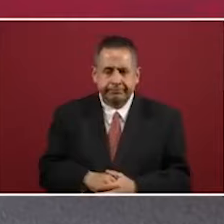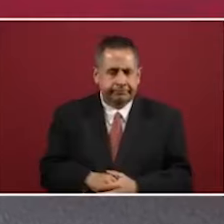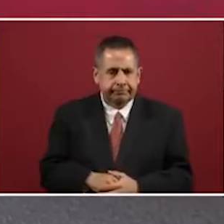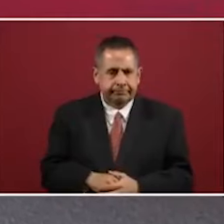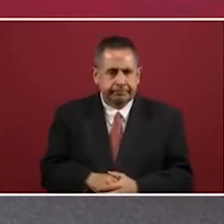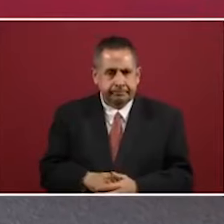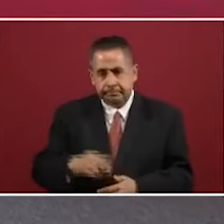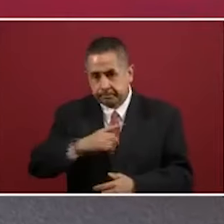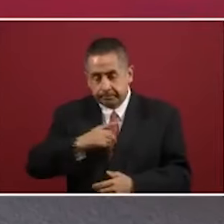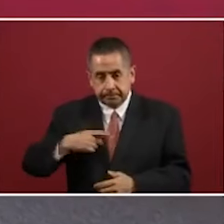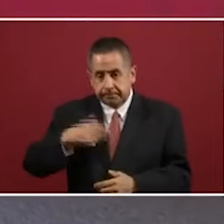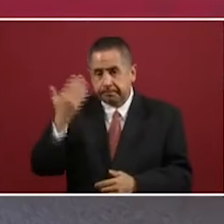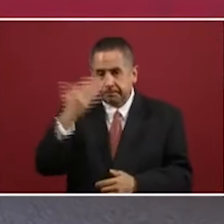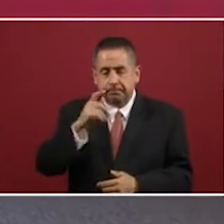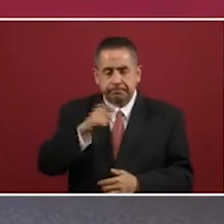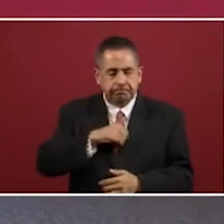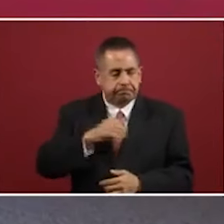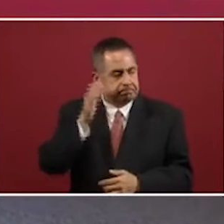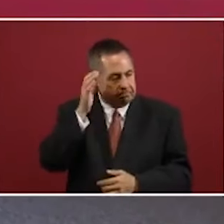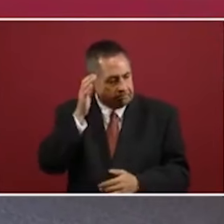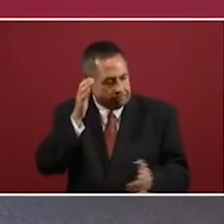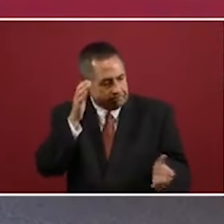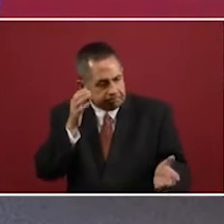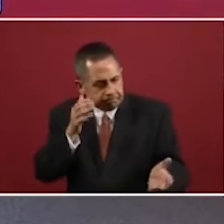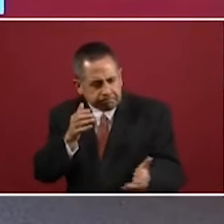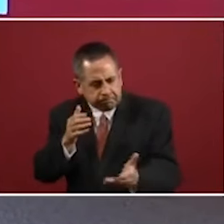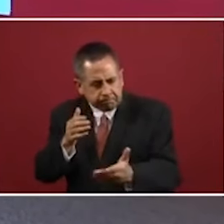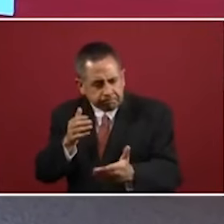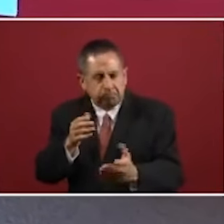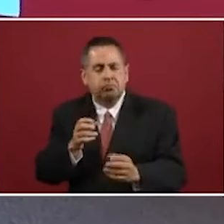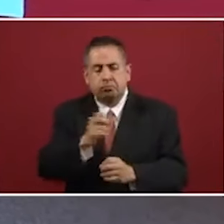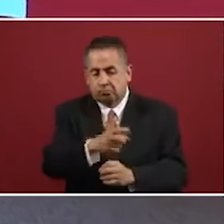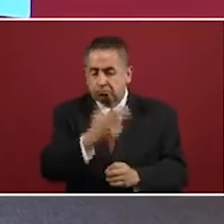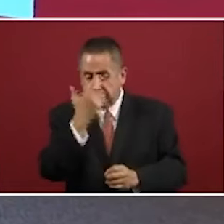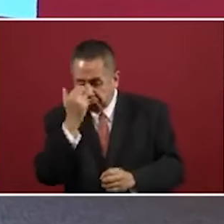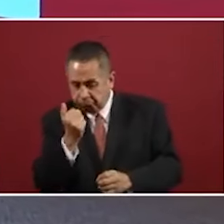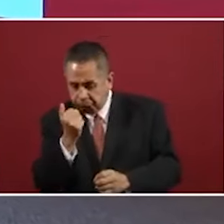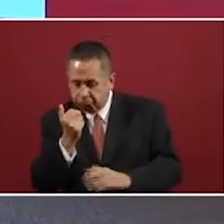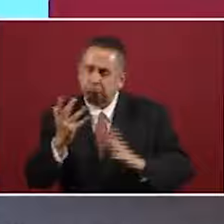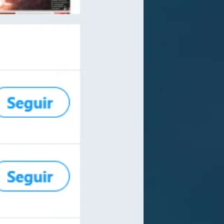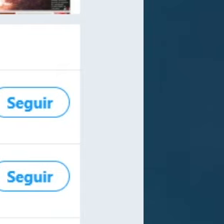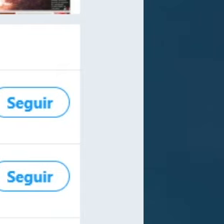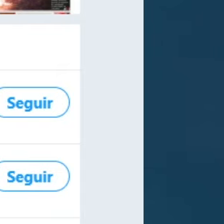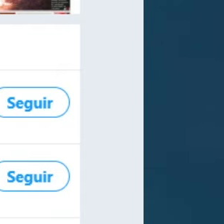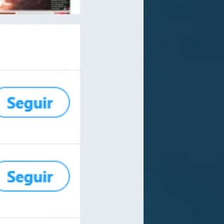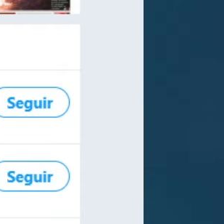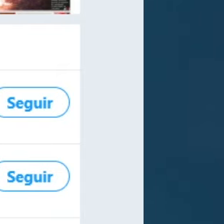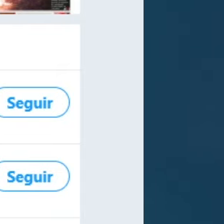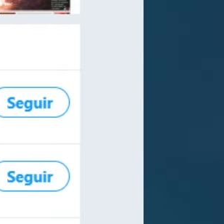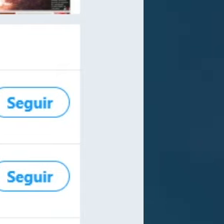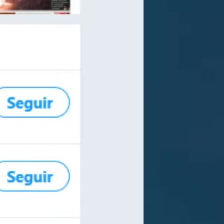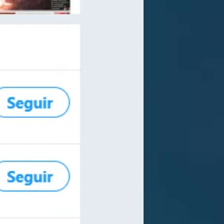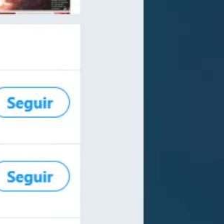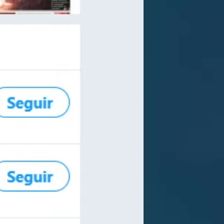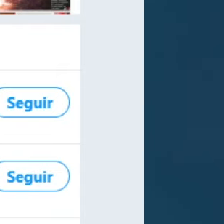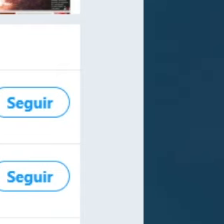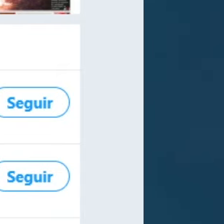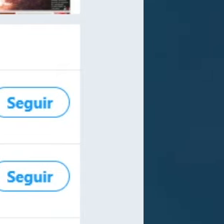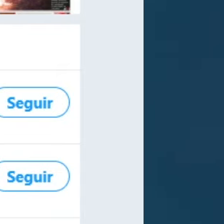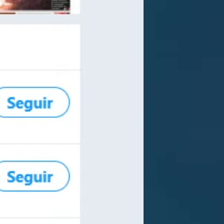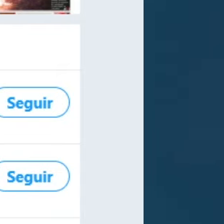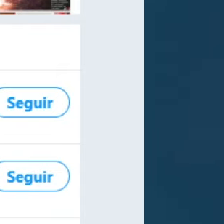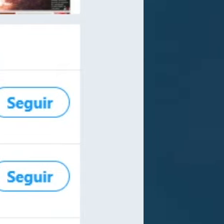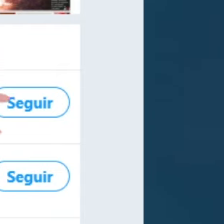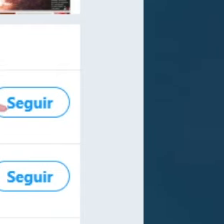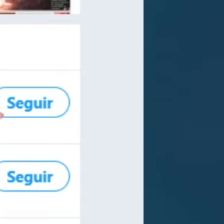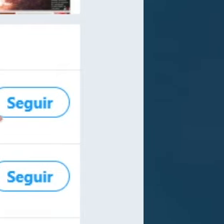saber escuchar a todos y darle la razón a quien la tiene. Te invito a que nos sigas en nuestra cuenta de